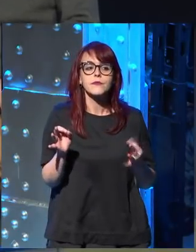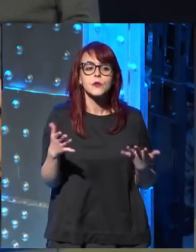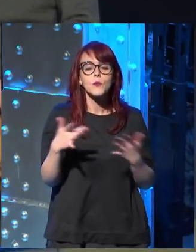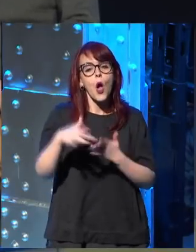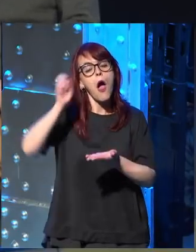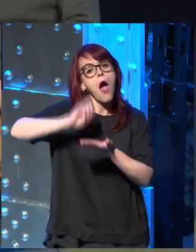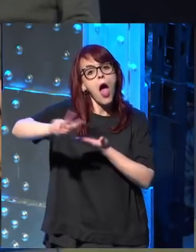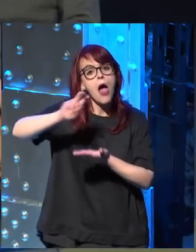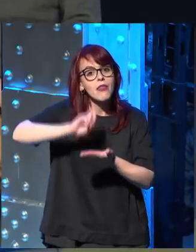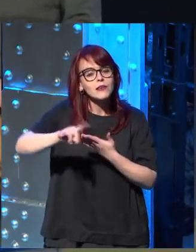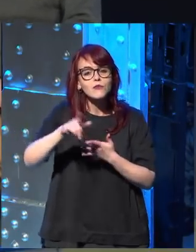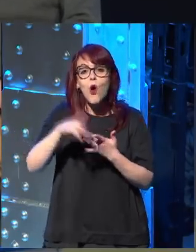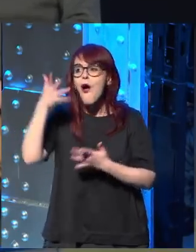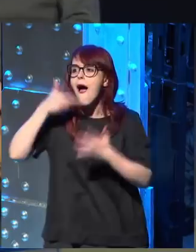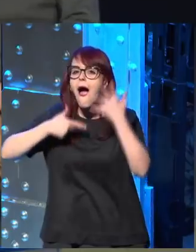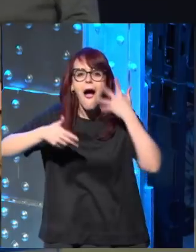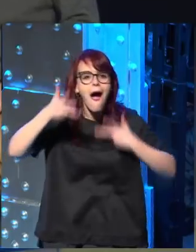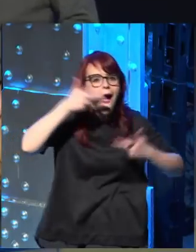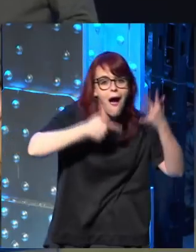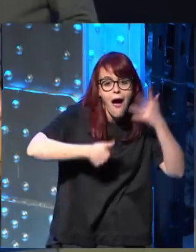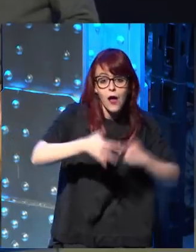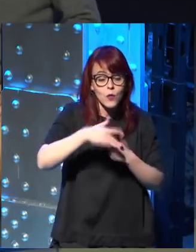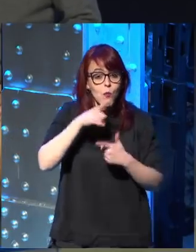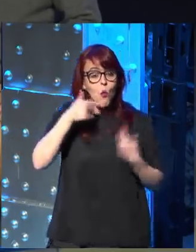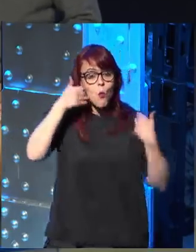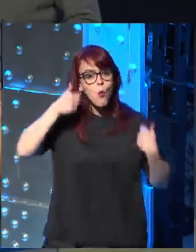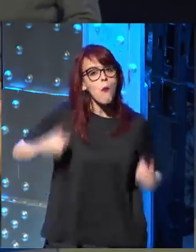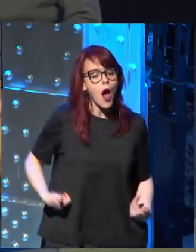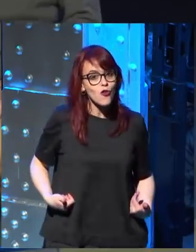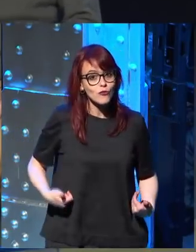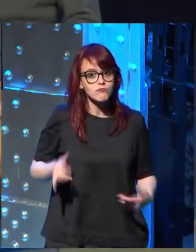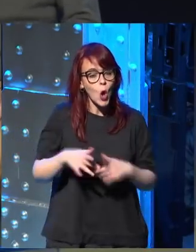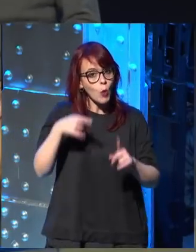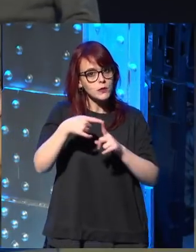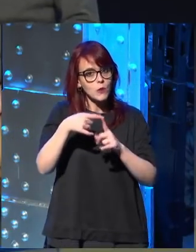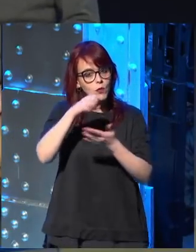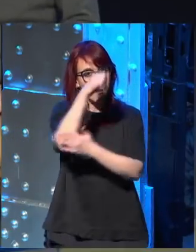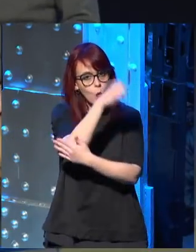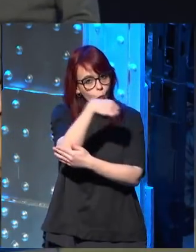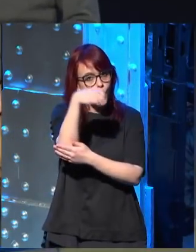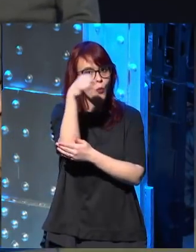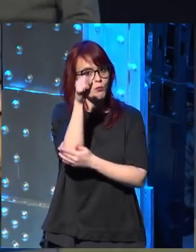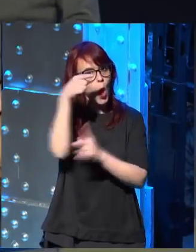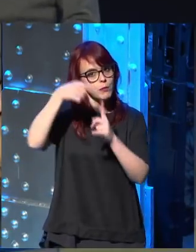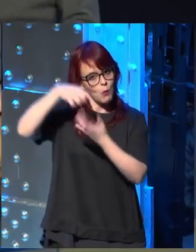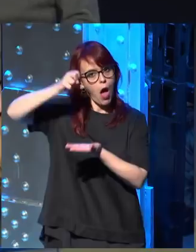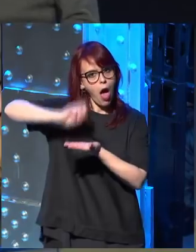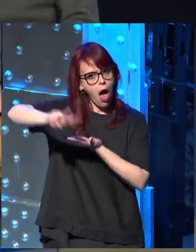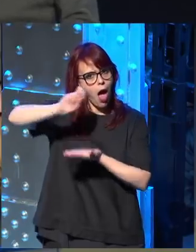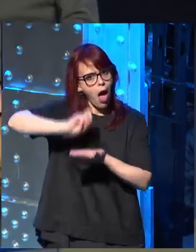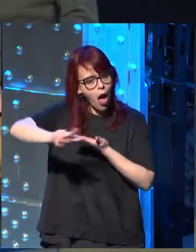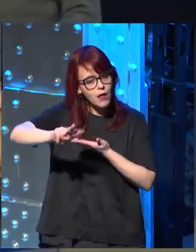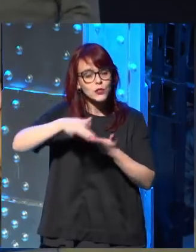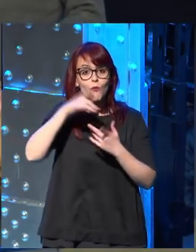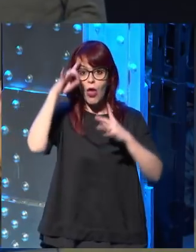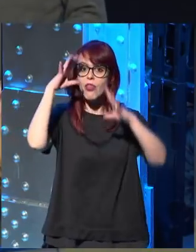la caminata es una forma de conocimiento. El ser humano ha evolucionado para caminar. Nuestro cerebro ha